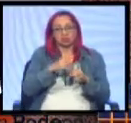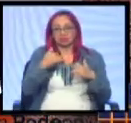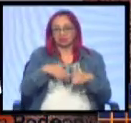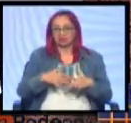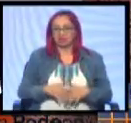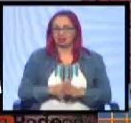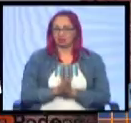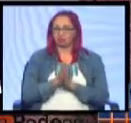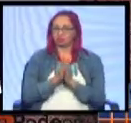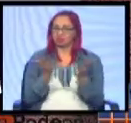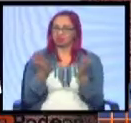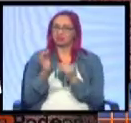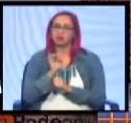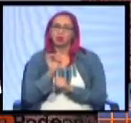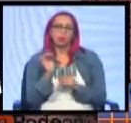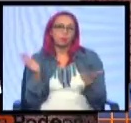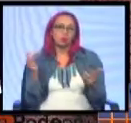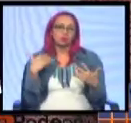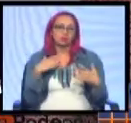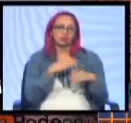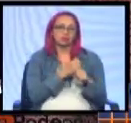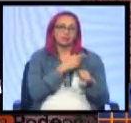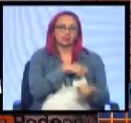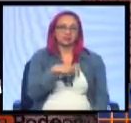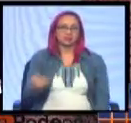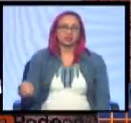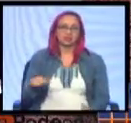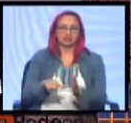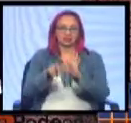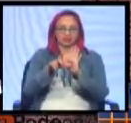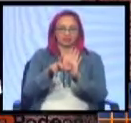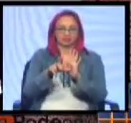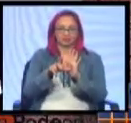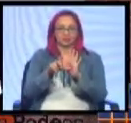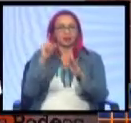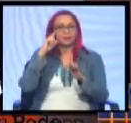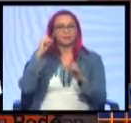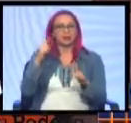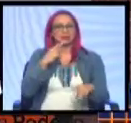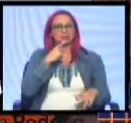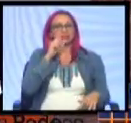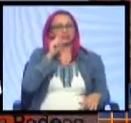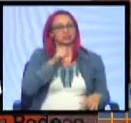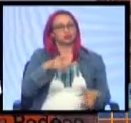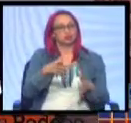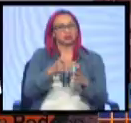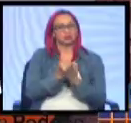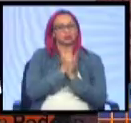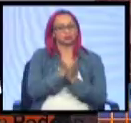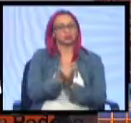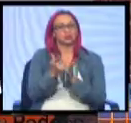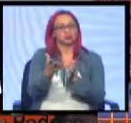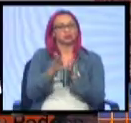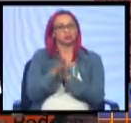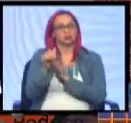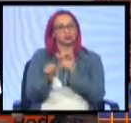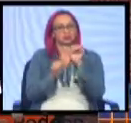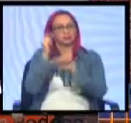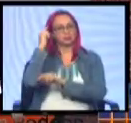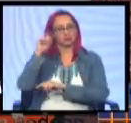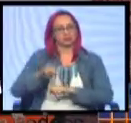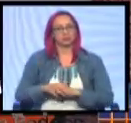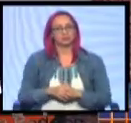tan conscientes como lo ha sido el presidente de la Asamblea Legislativa, para decir, sí, yo quiero ayudar y yo voy a luchar por